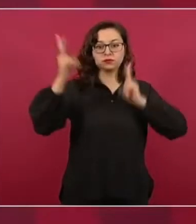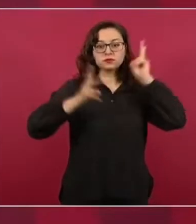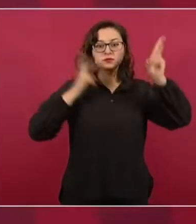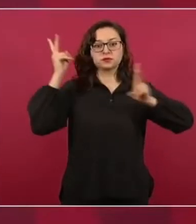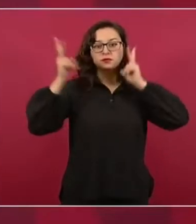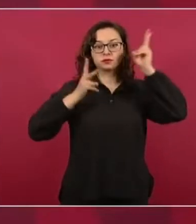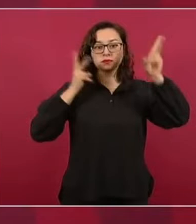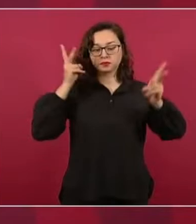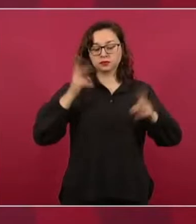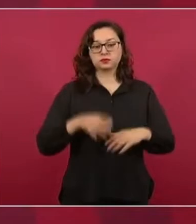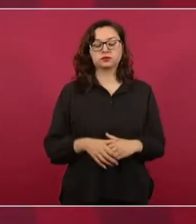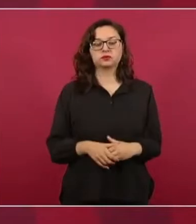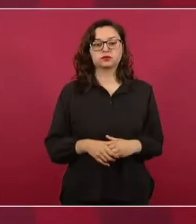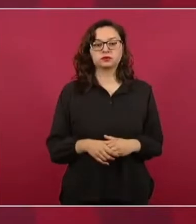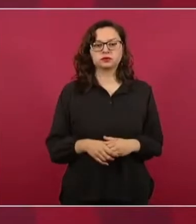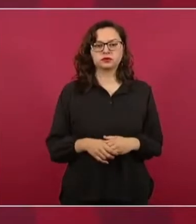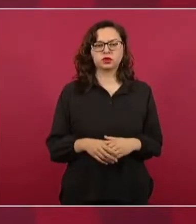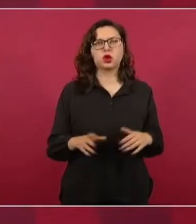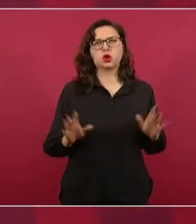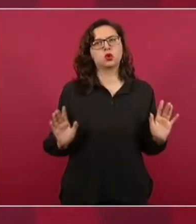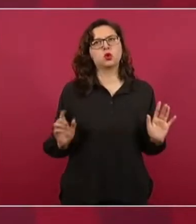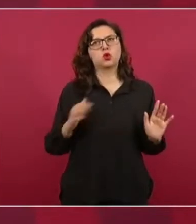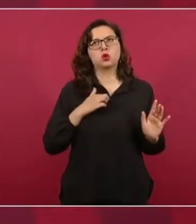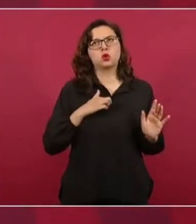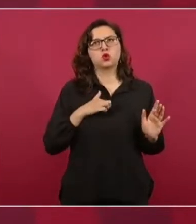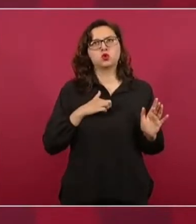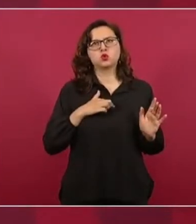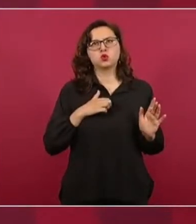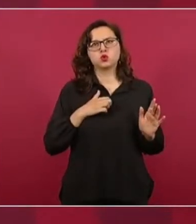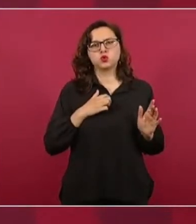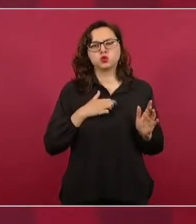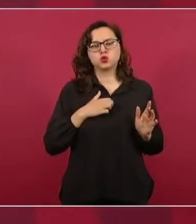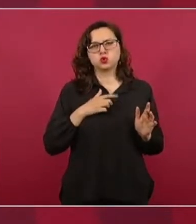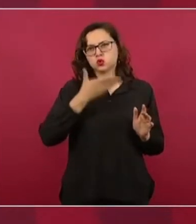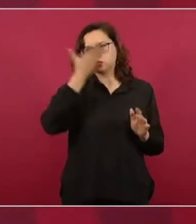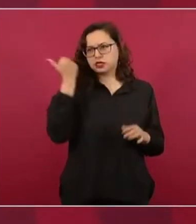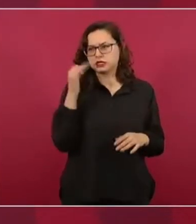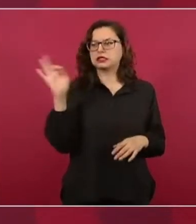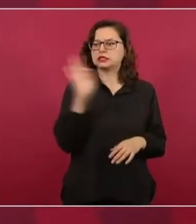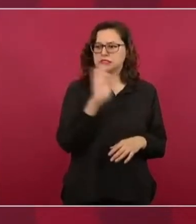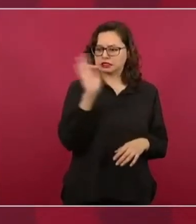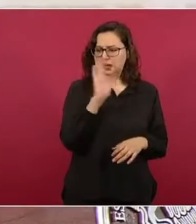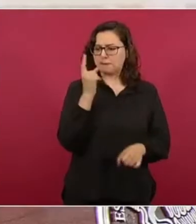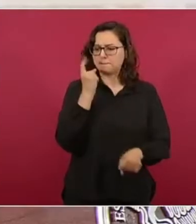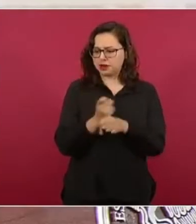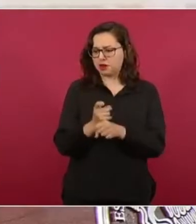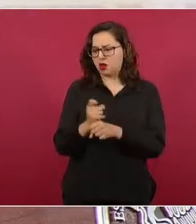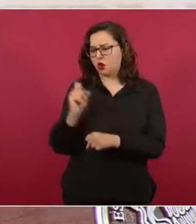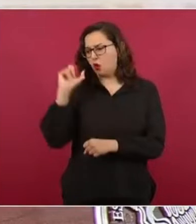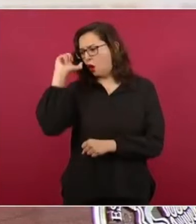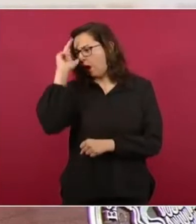No sé si lleguemos a Hermosillo y de ahí a Yécora y